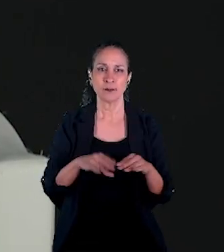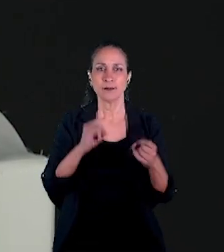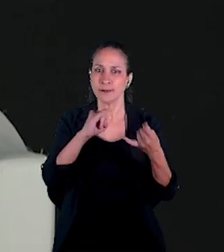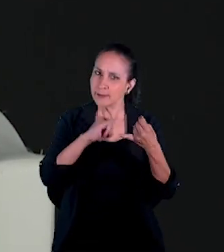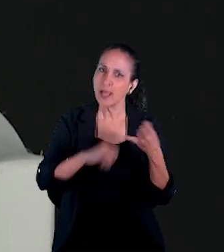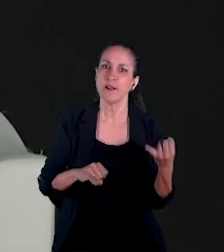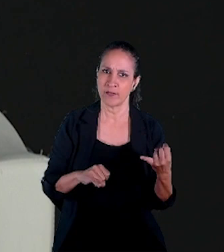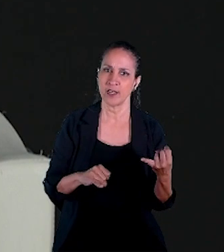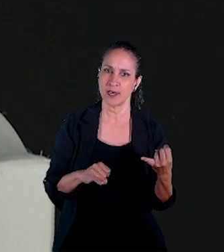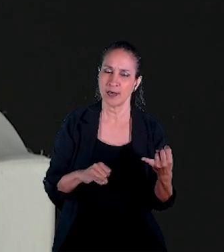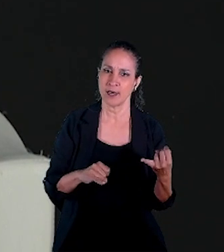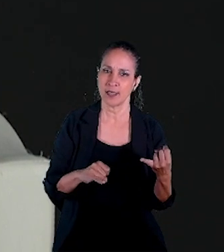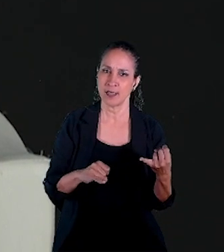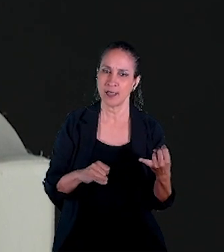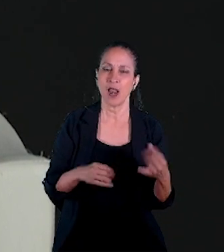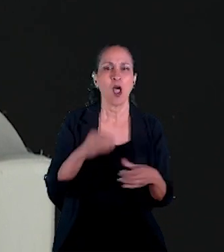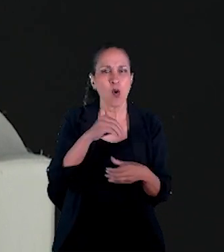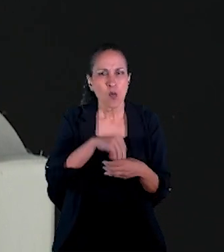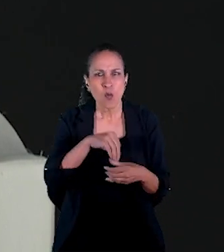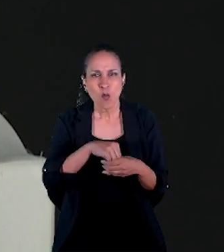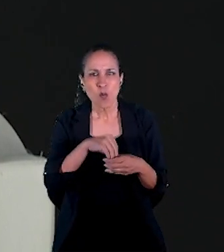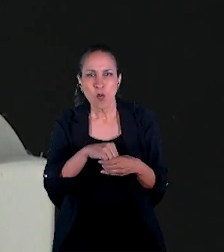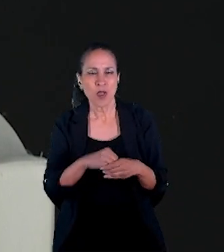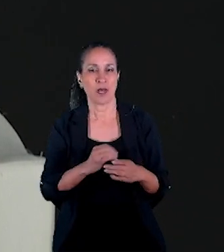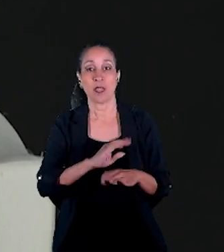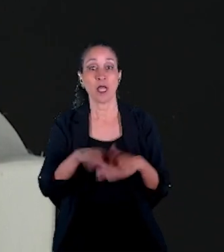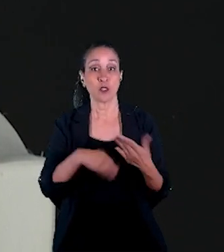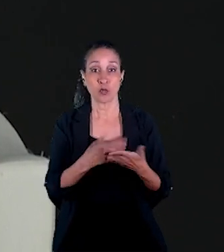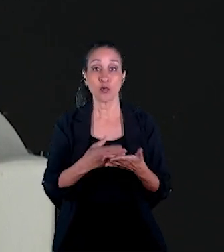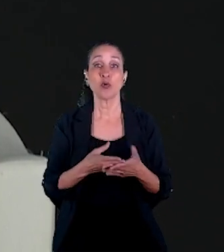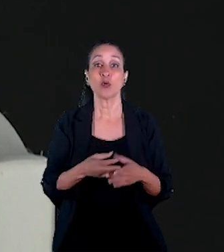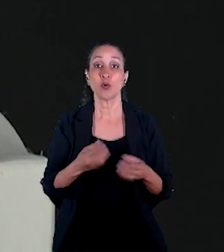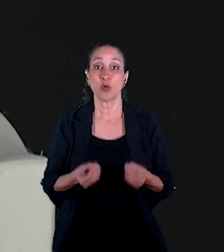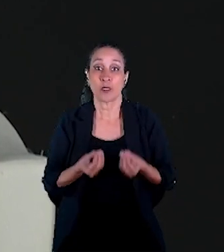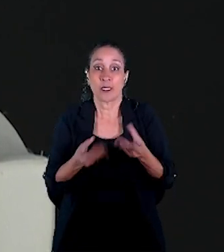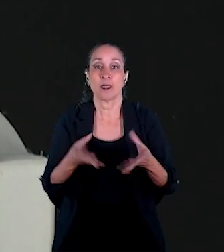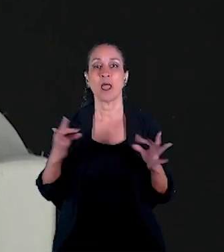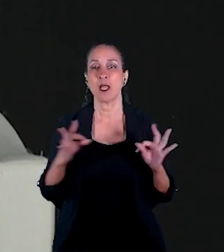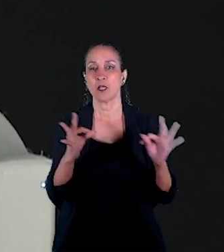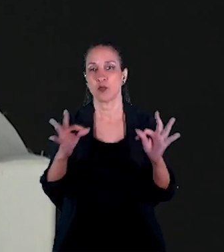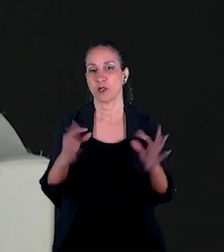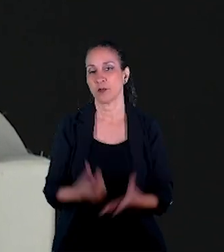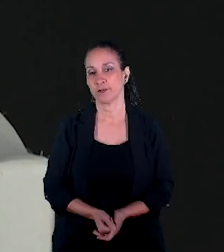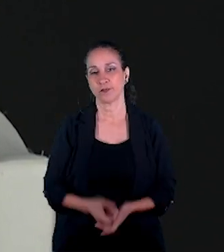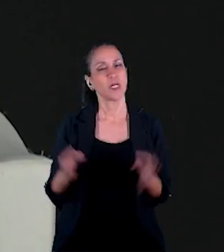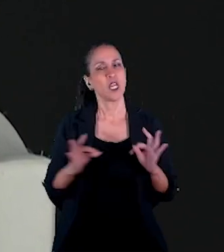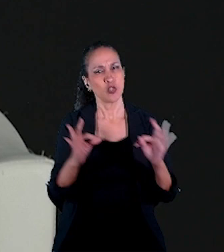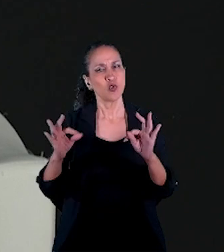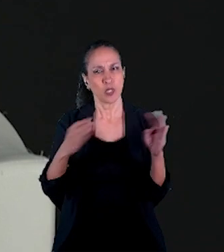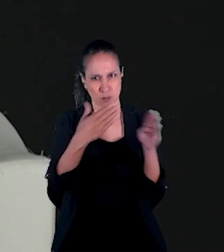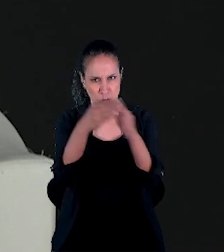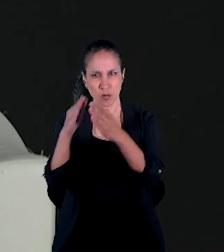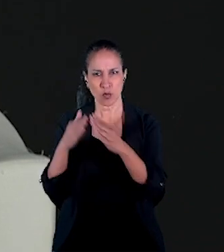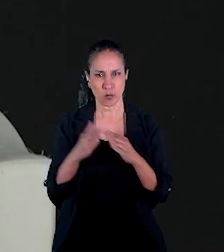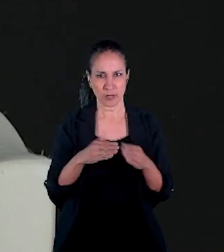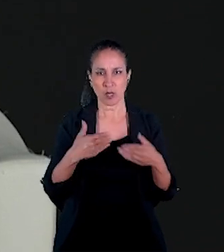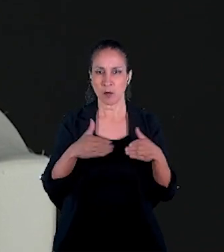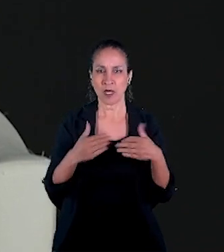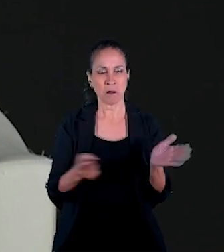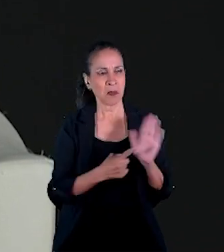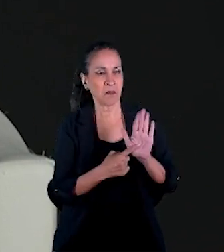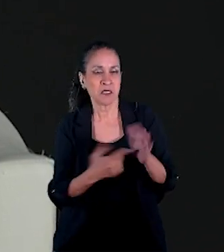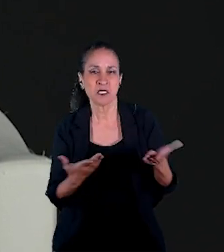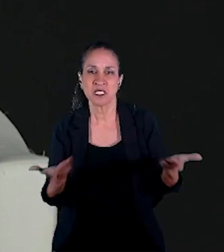que guardan esos atractivos naturales que tienen adicionalmente el turismo comunitario para Panamá representa una